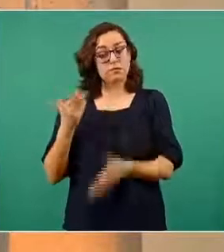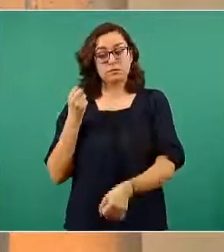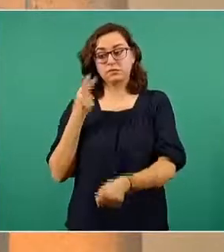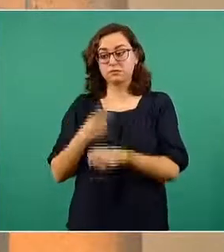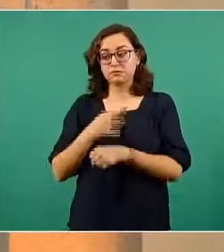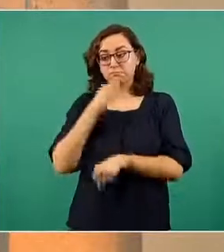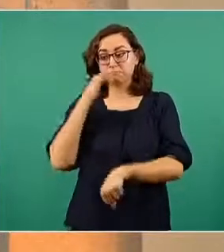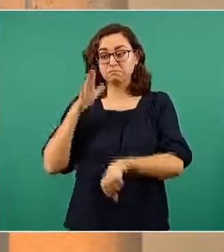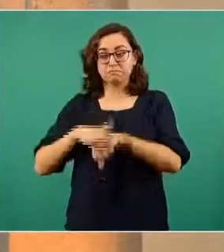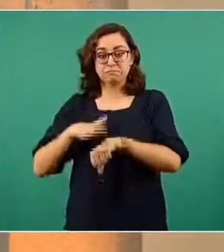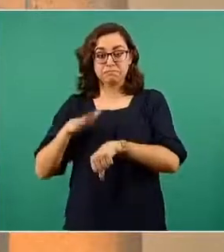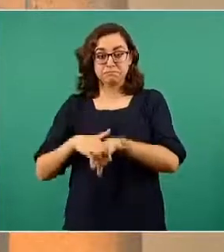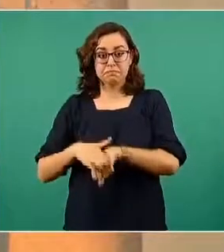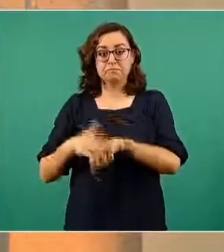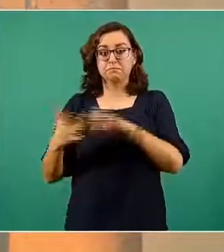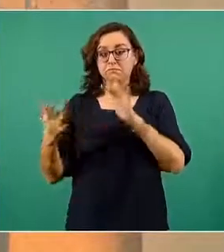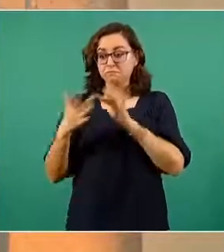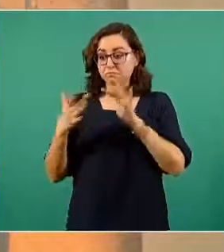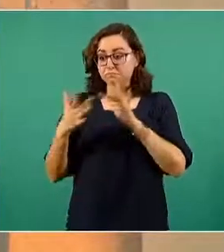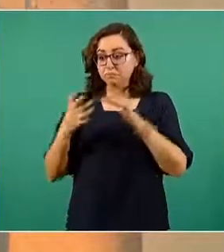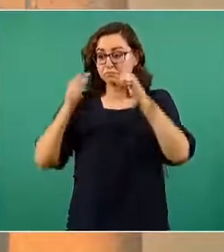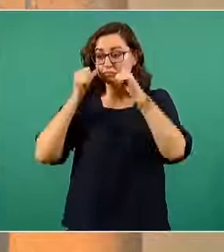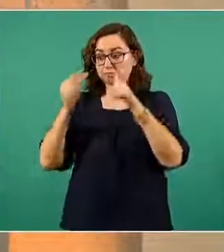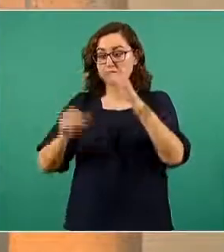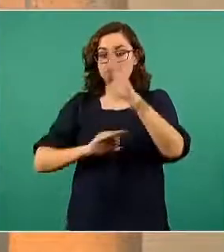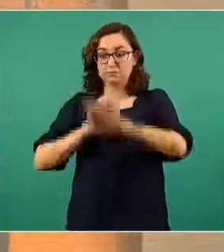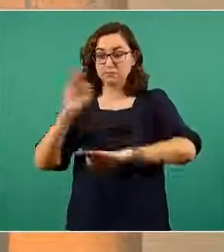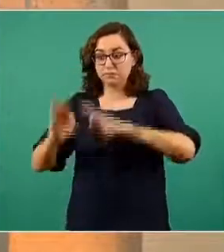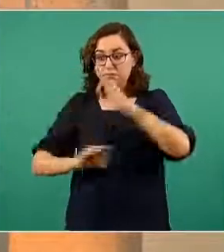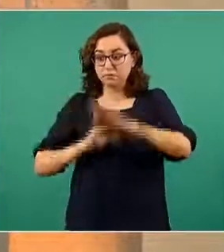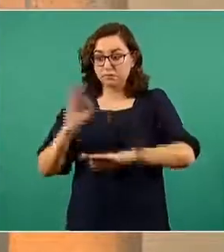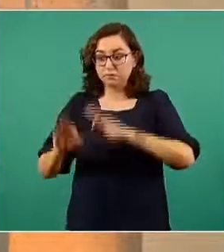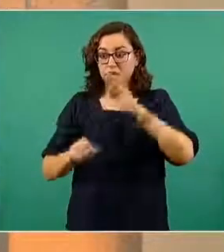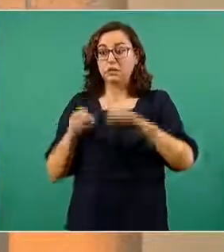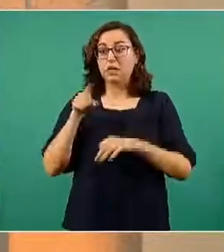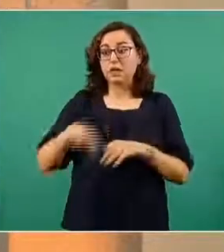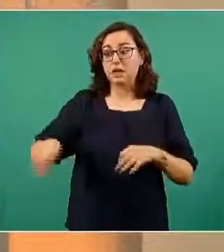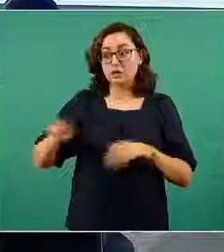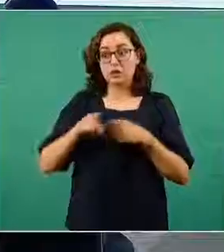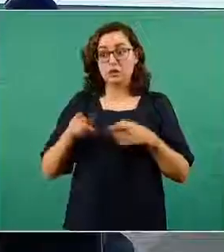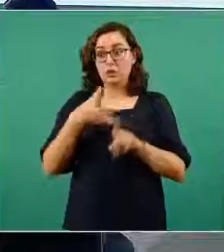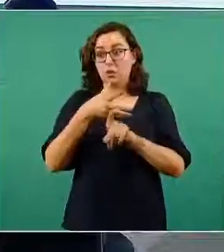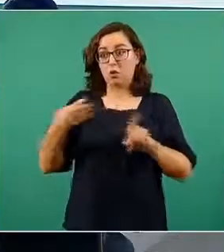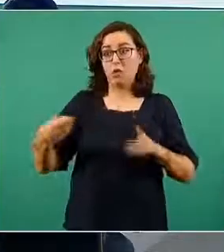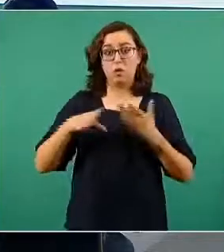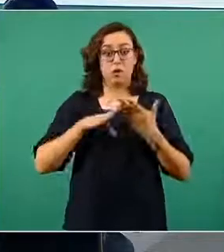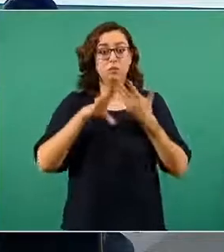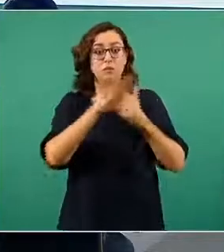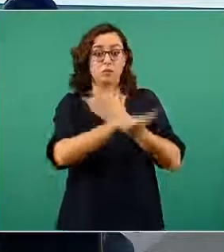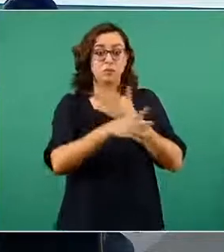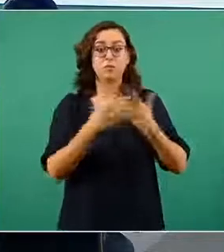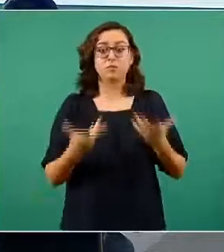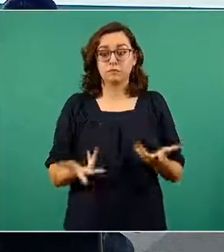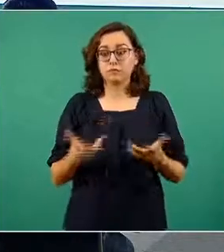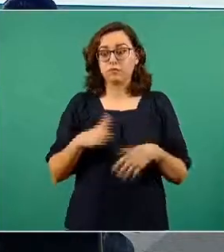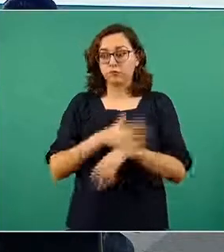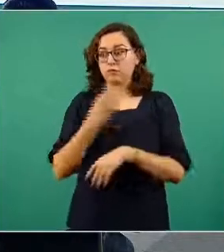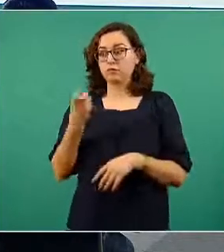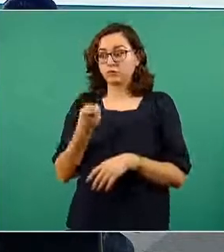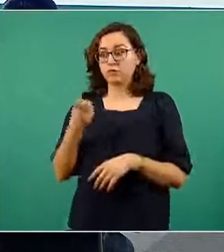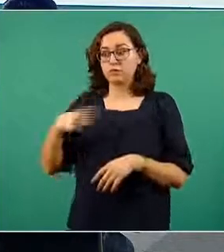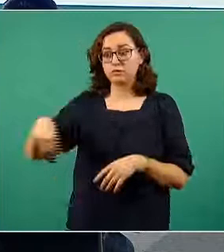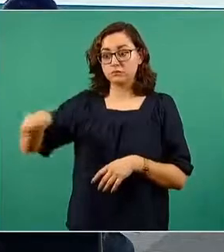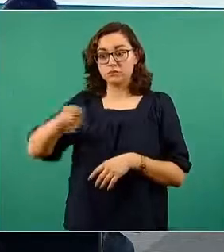en muchas ocasiones en esta conferencia, sean las que no se contagien y no enfermen, porque entonces ahí es donde sí podemos tener incremento y afectación